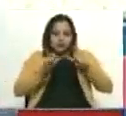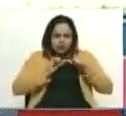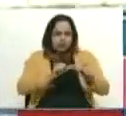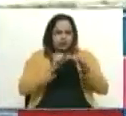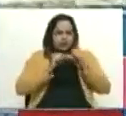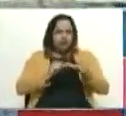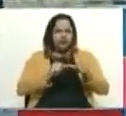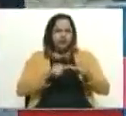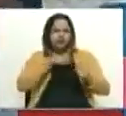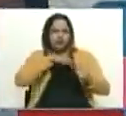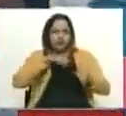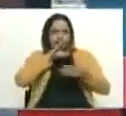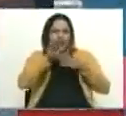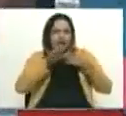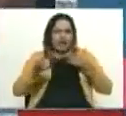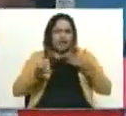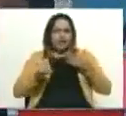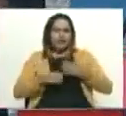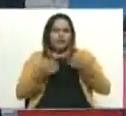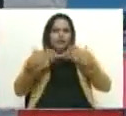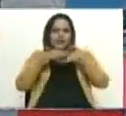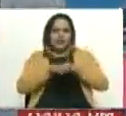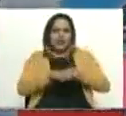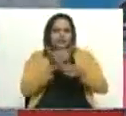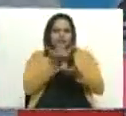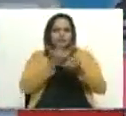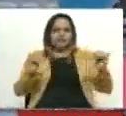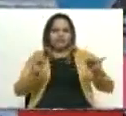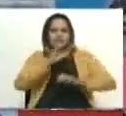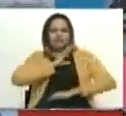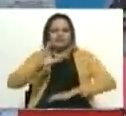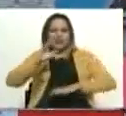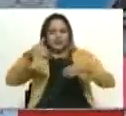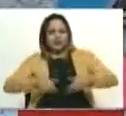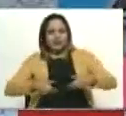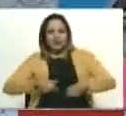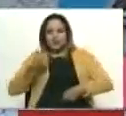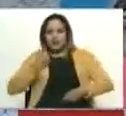nuestro carácter integral, independiente, soberano, de lucha contra